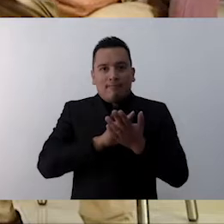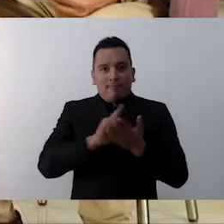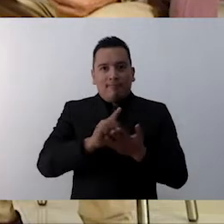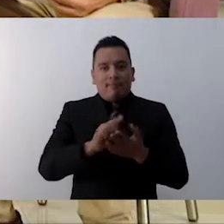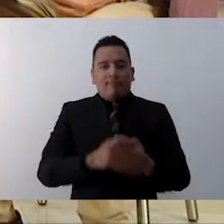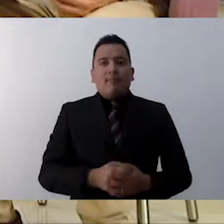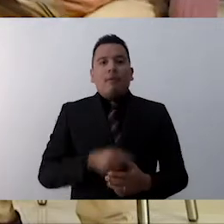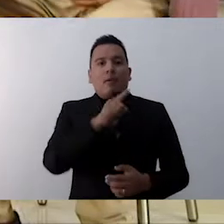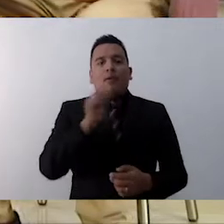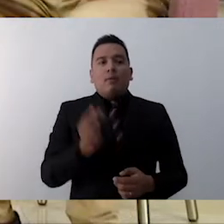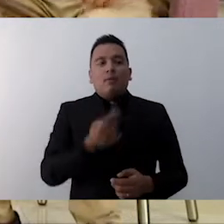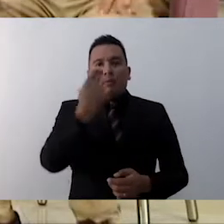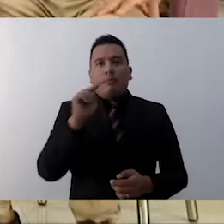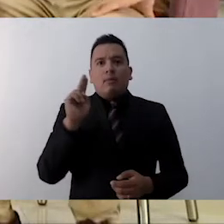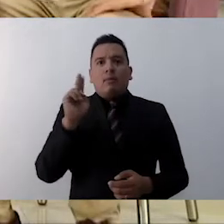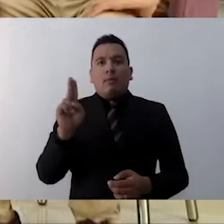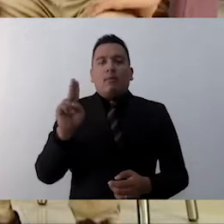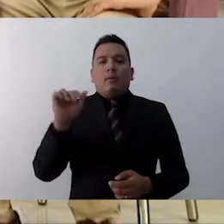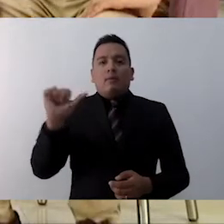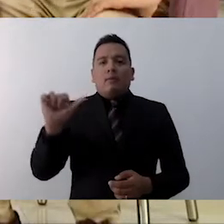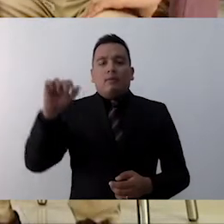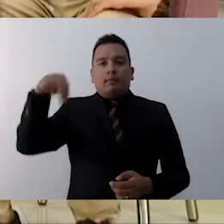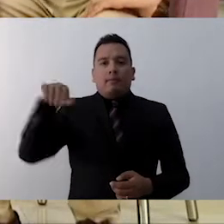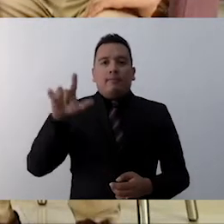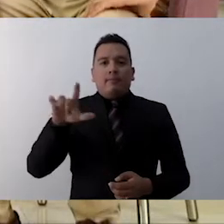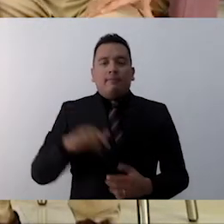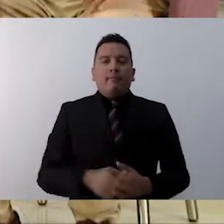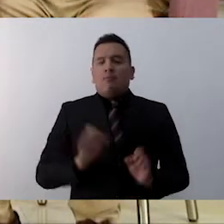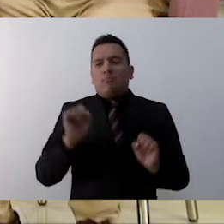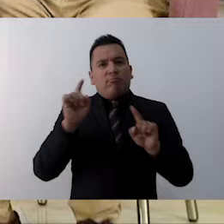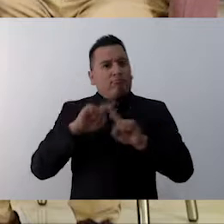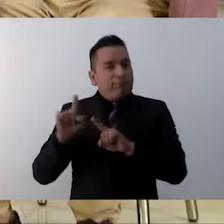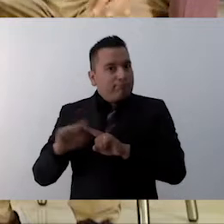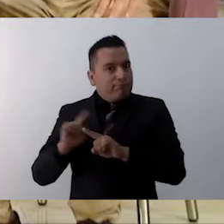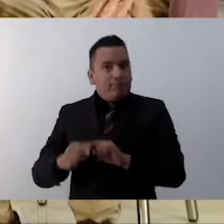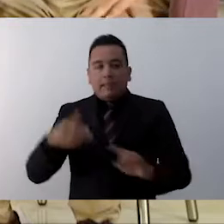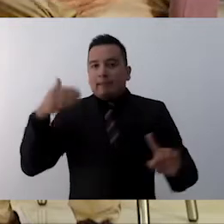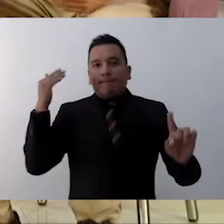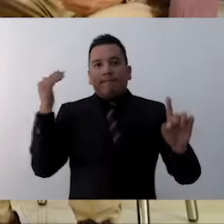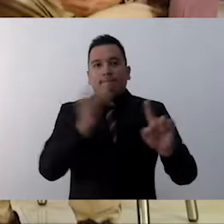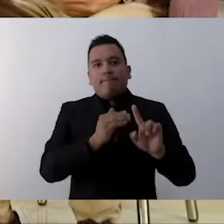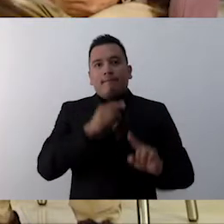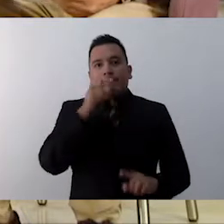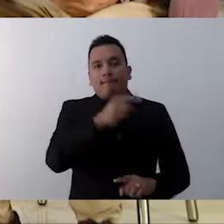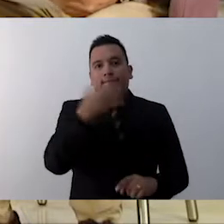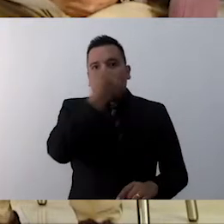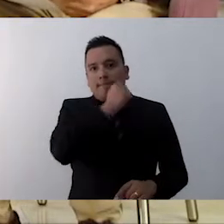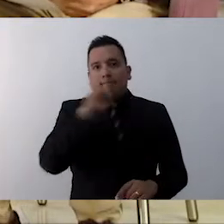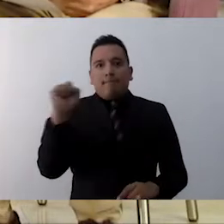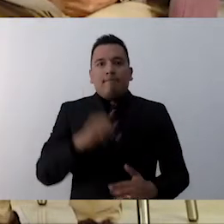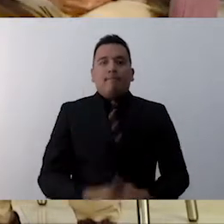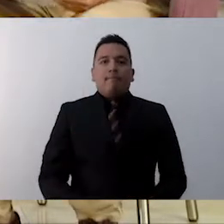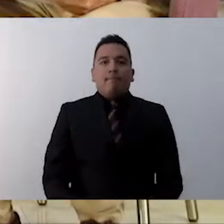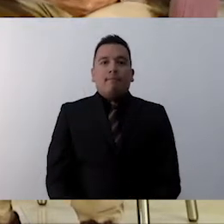Derecho Procesal Constitucional en la Universidad Autónoma de Nuevo León, por citar algunos de los puntos en los cuales